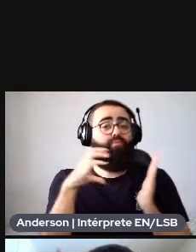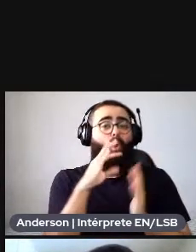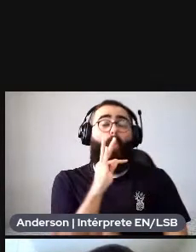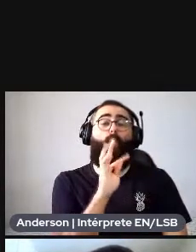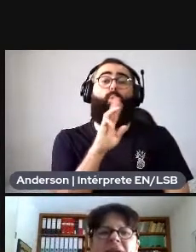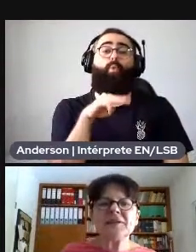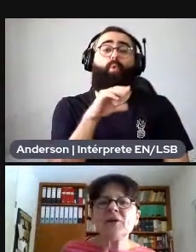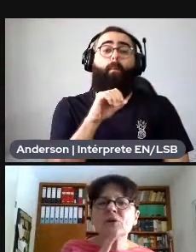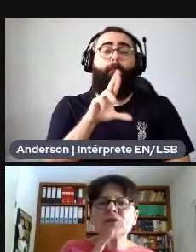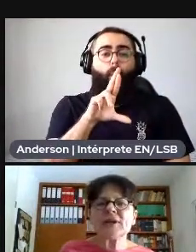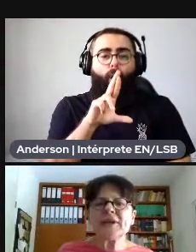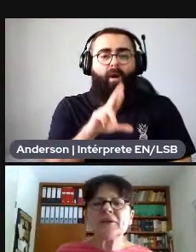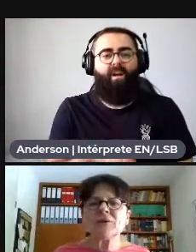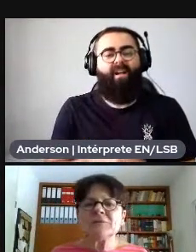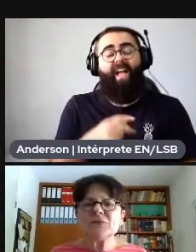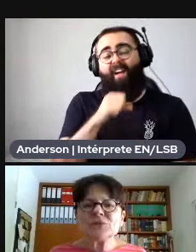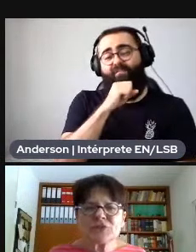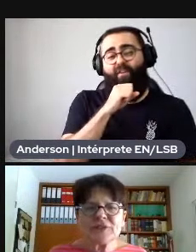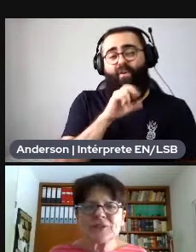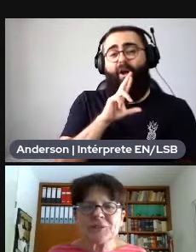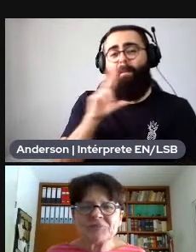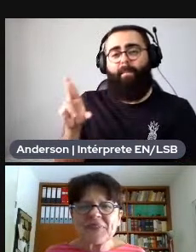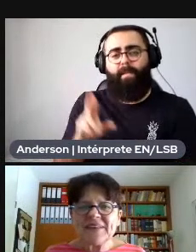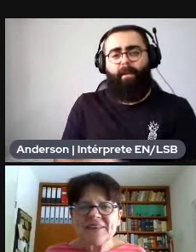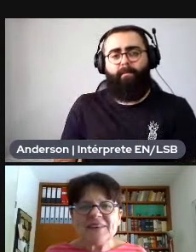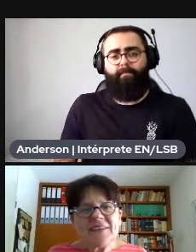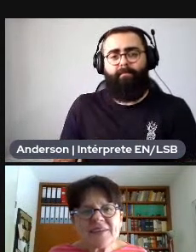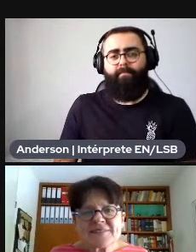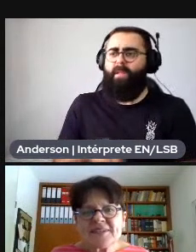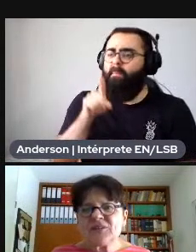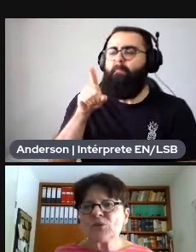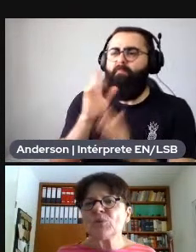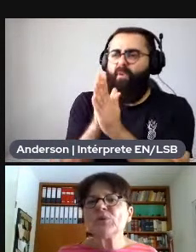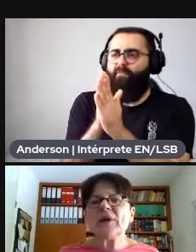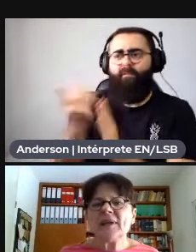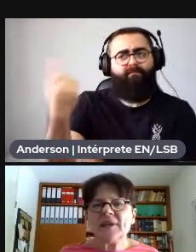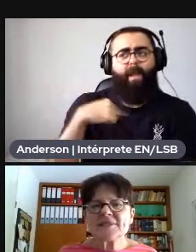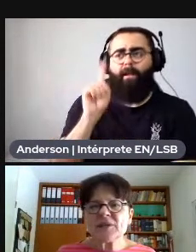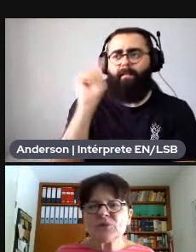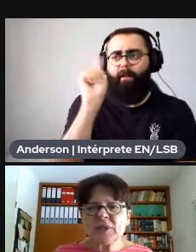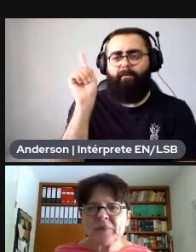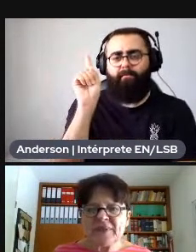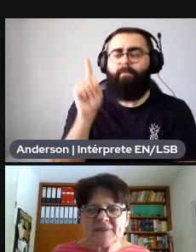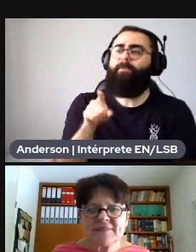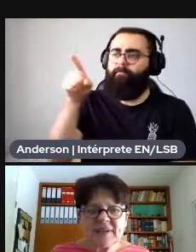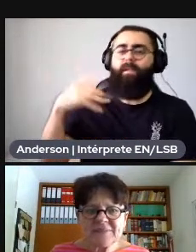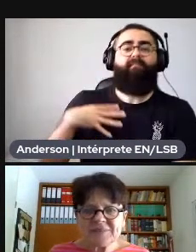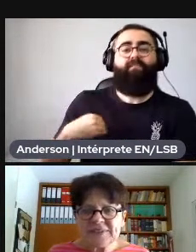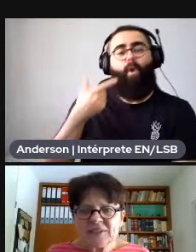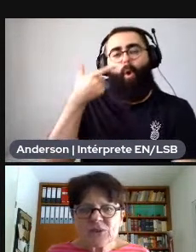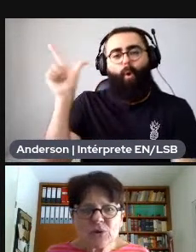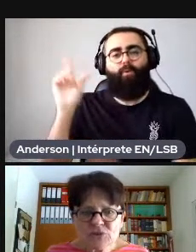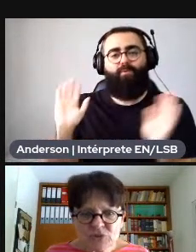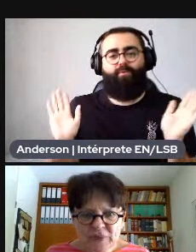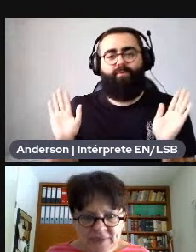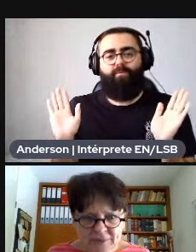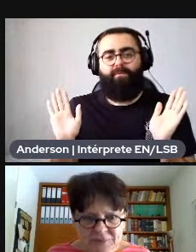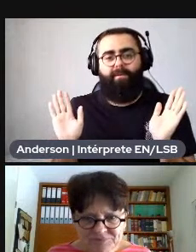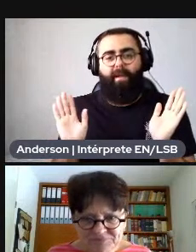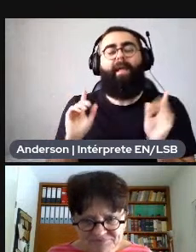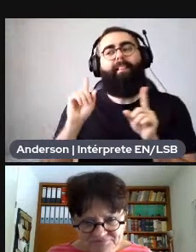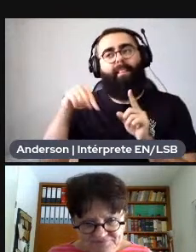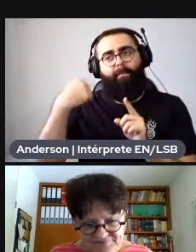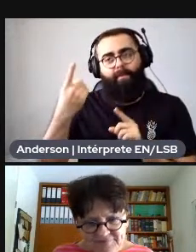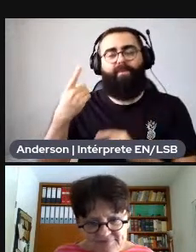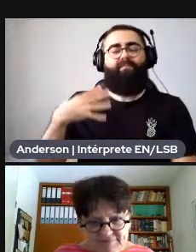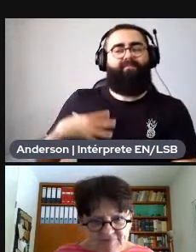te muevas de aquí, que tengo otro hijo. Y así tuvo la segunda melliza con su